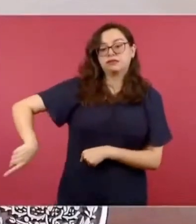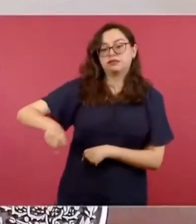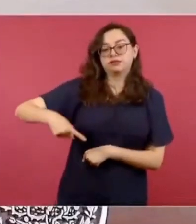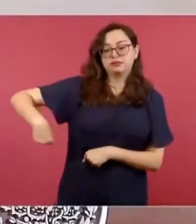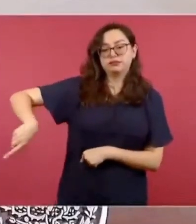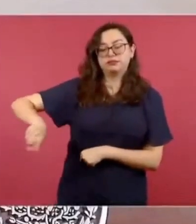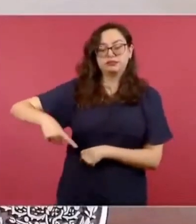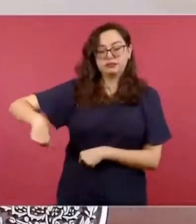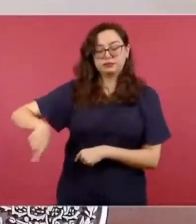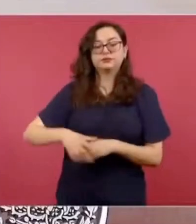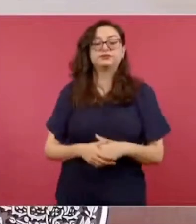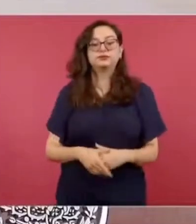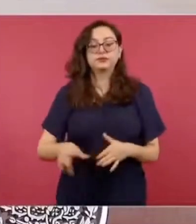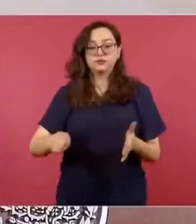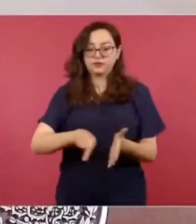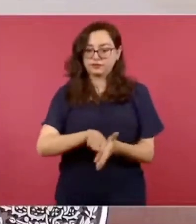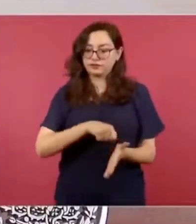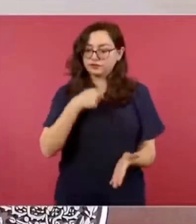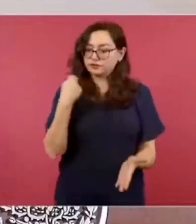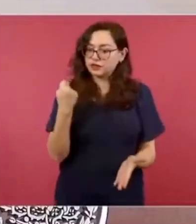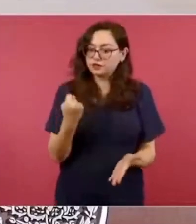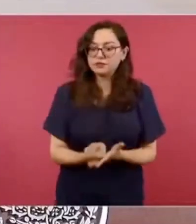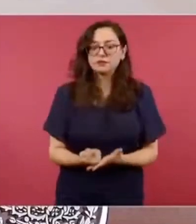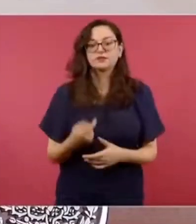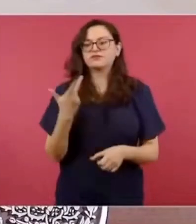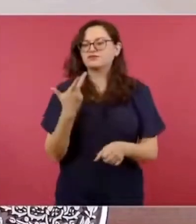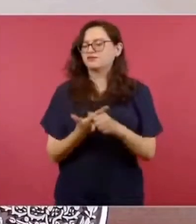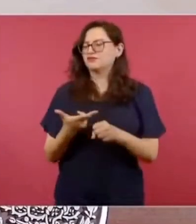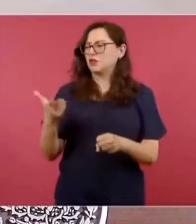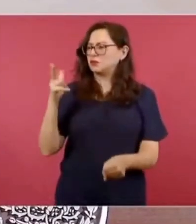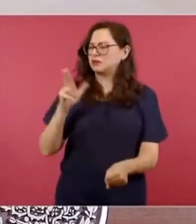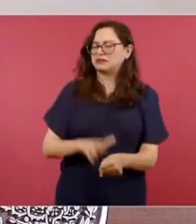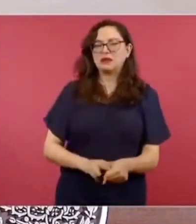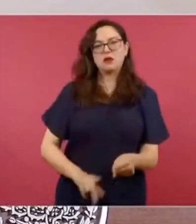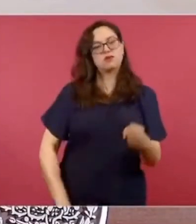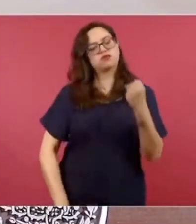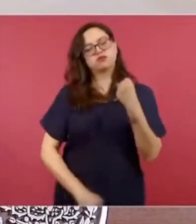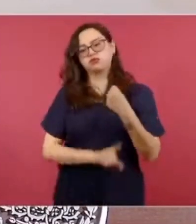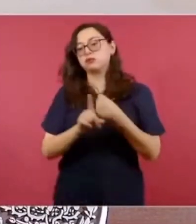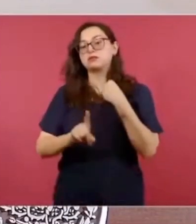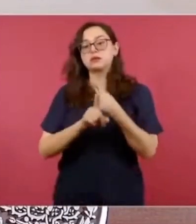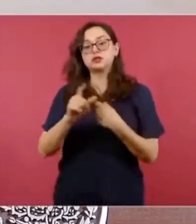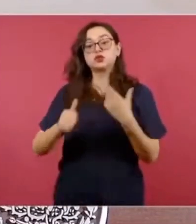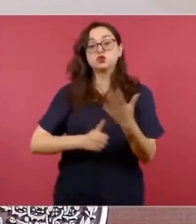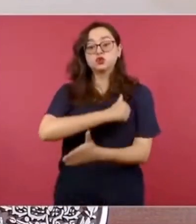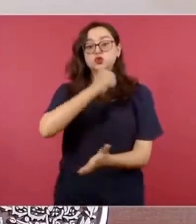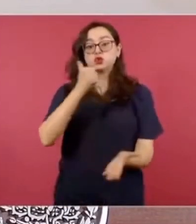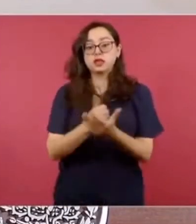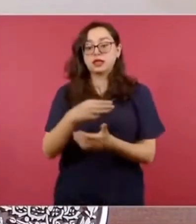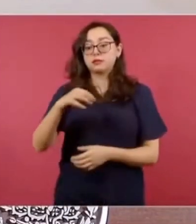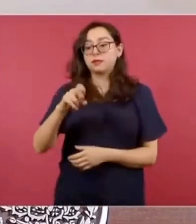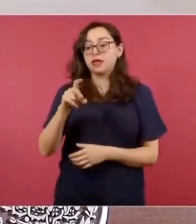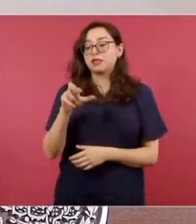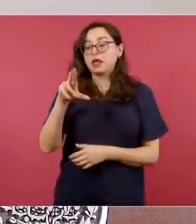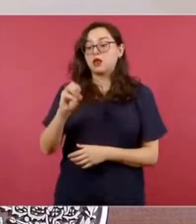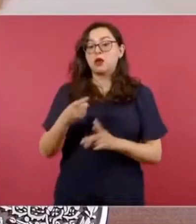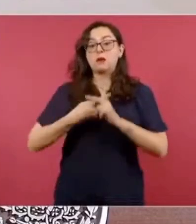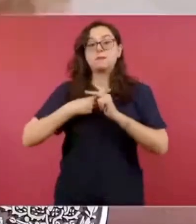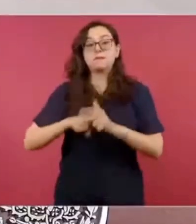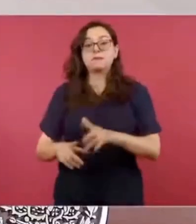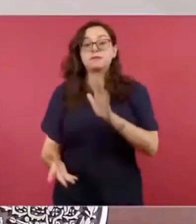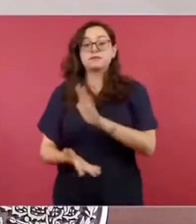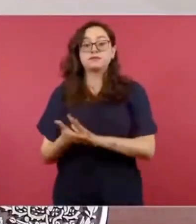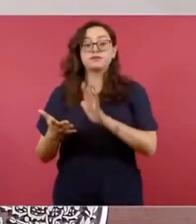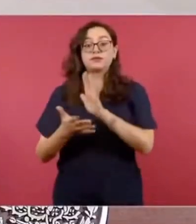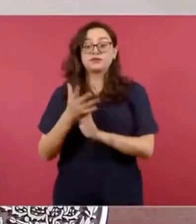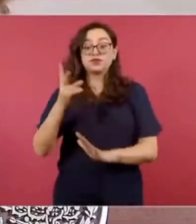Bienestar. En Tamaulipas, también un hospital con muchos problemas, el de Ciudad Madero, se empezó a construir en 2015, hubo cerca de